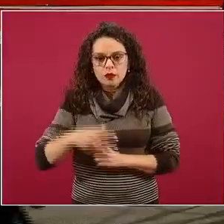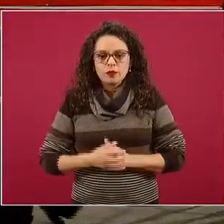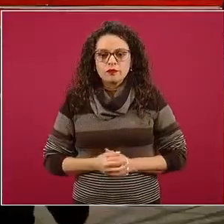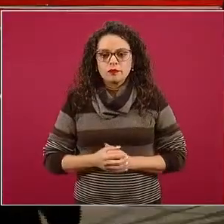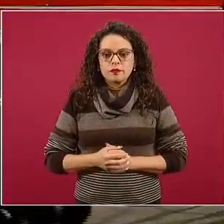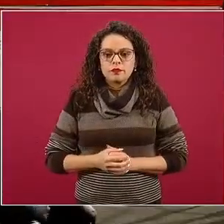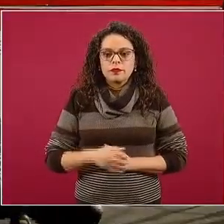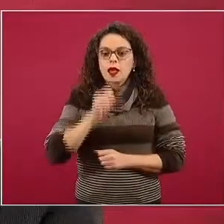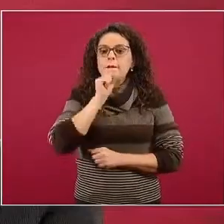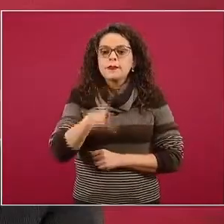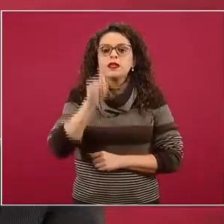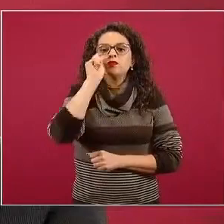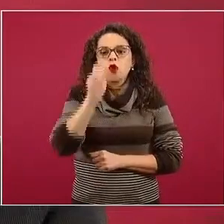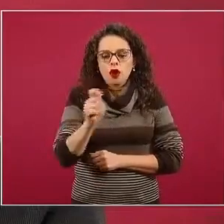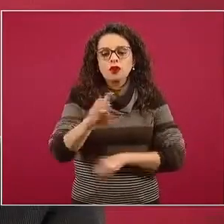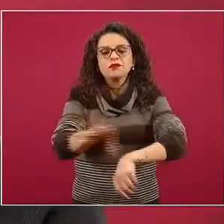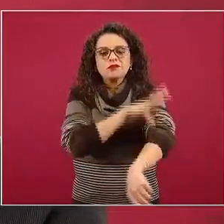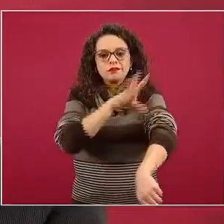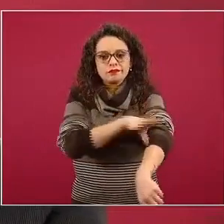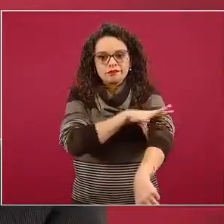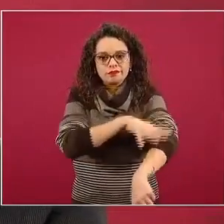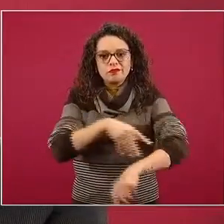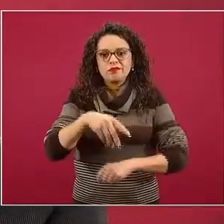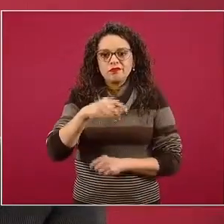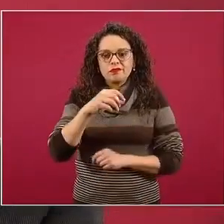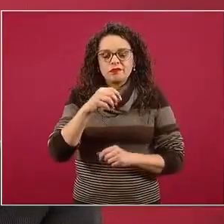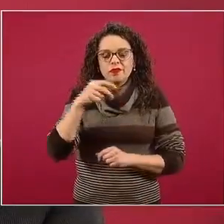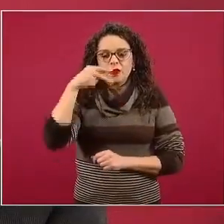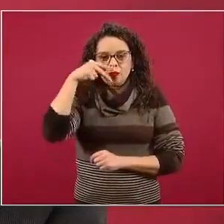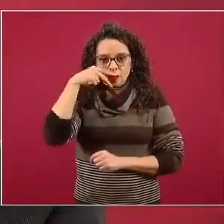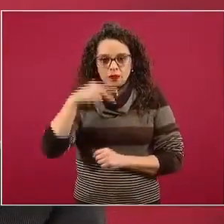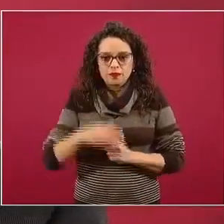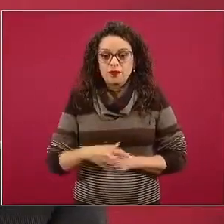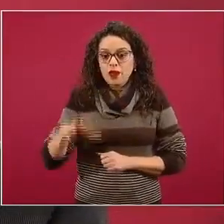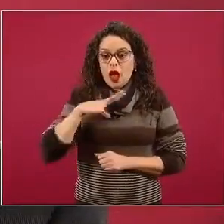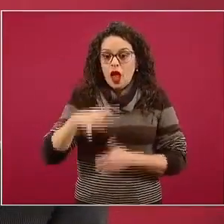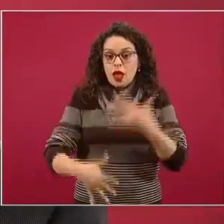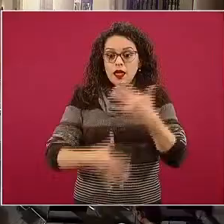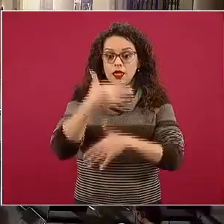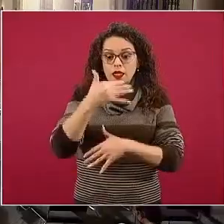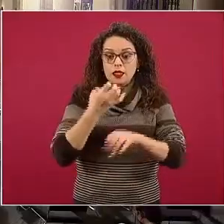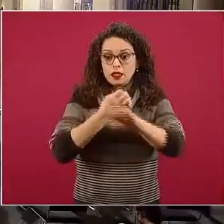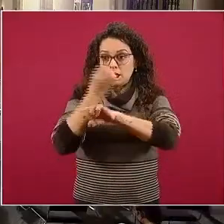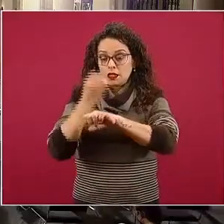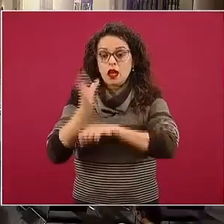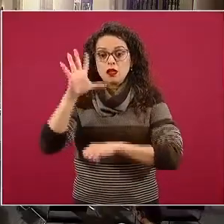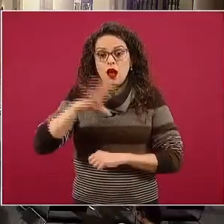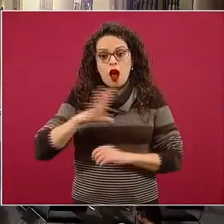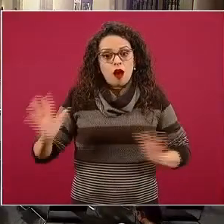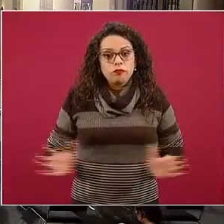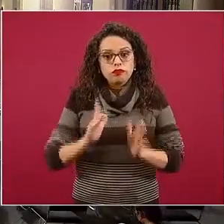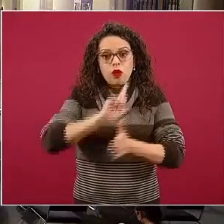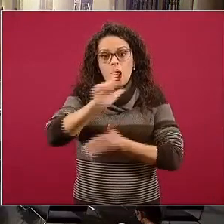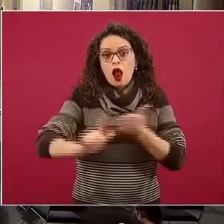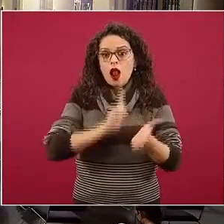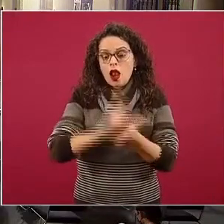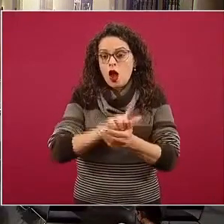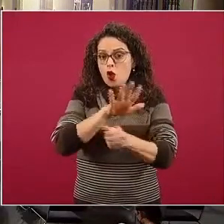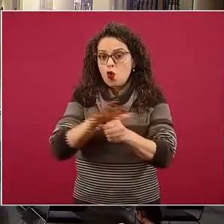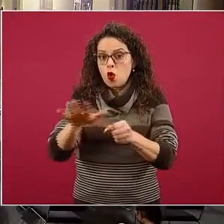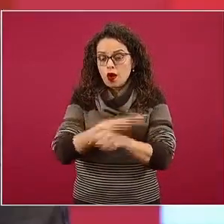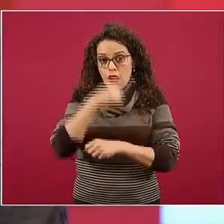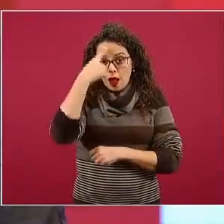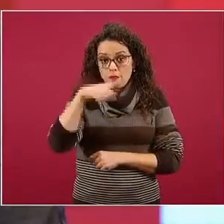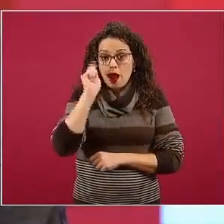de vapeadores. Hay estados, 15 estados en la República, que ya han impulsado leyes locales para el control de tabaco y